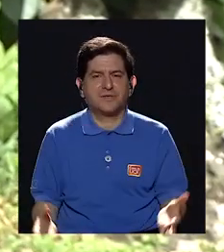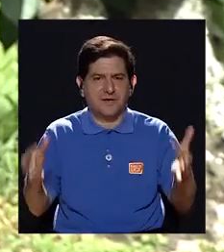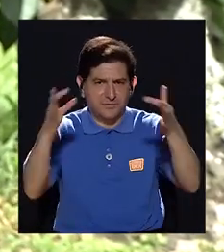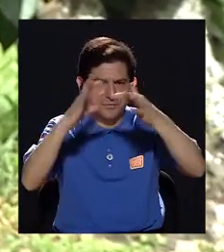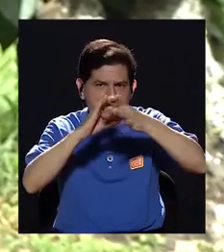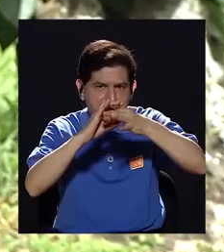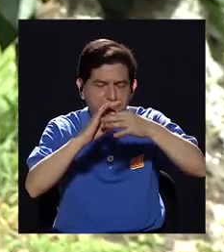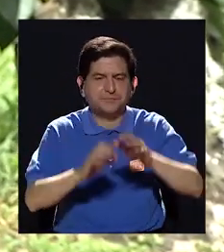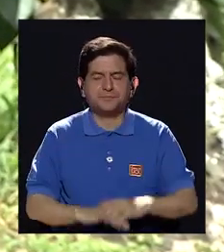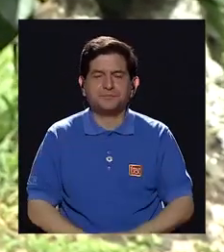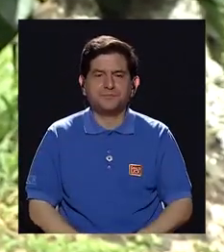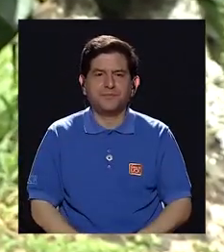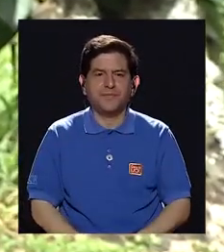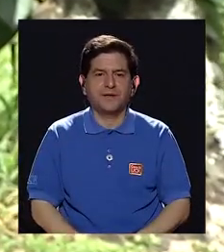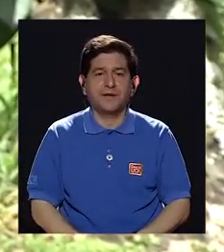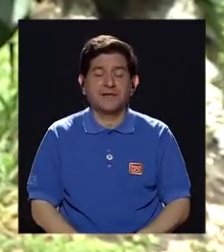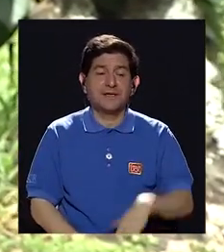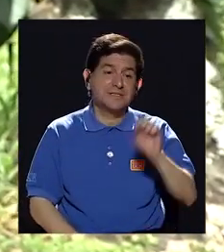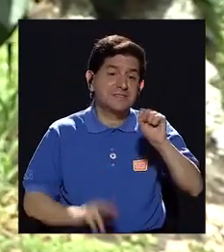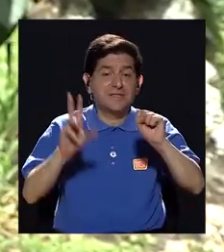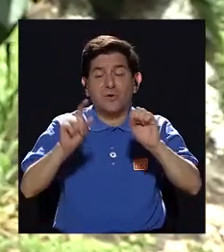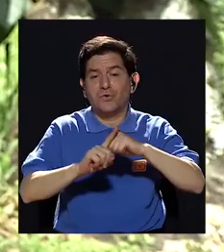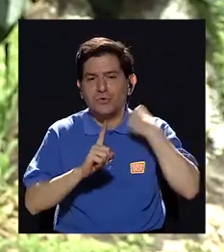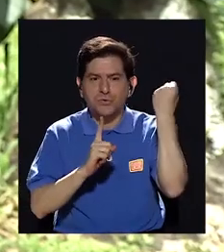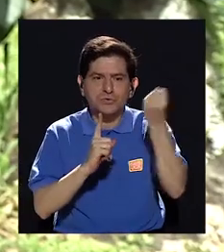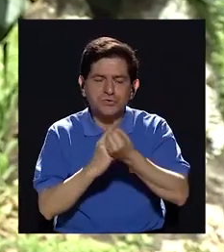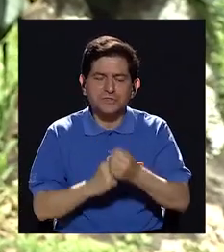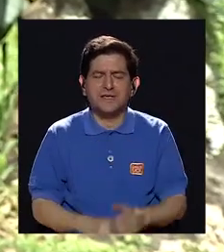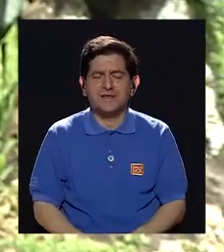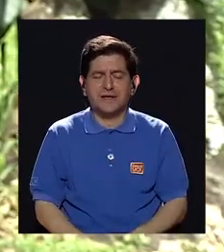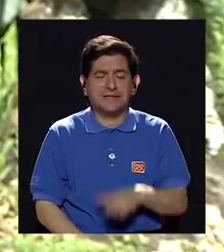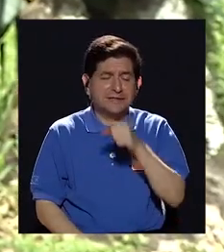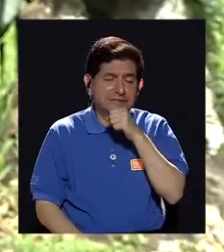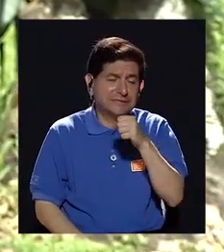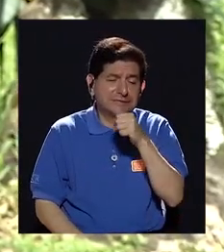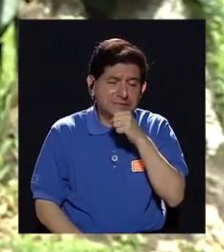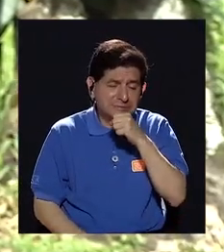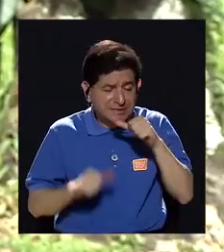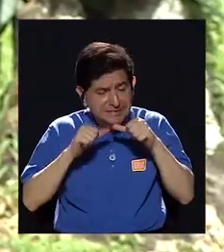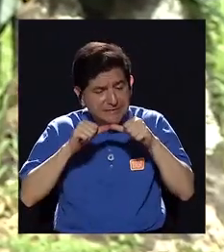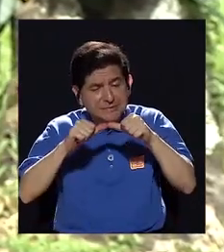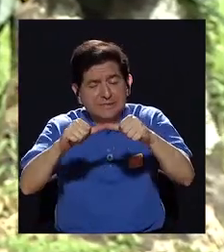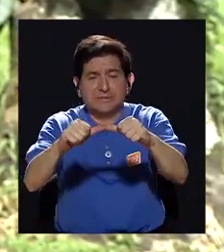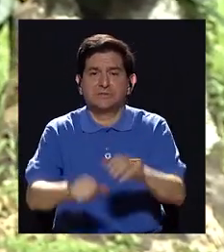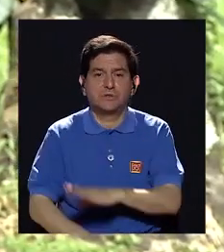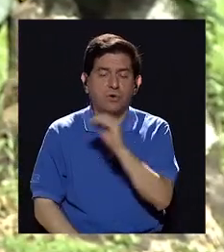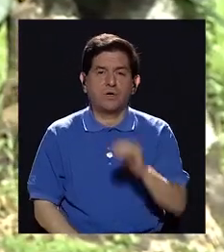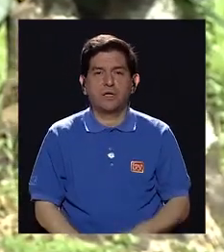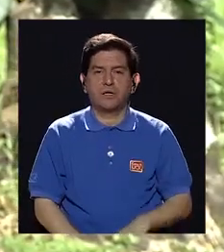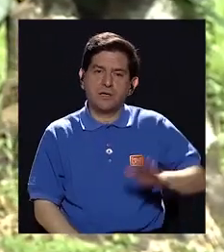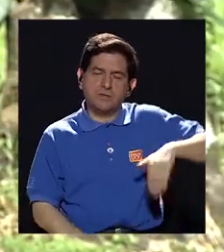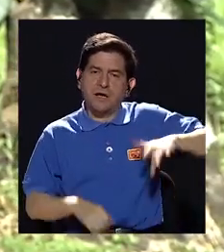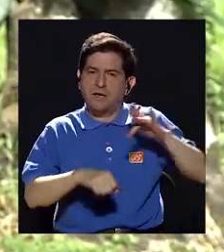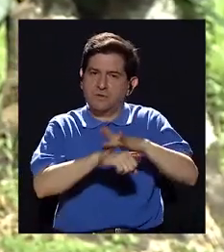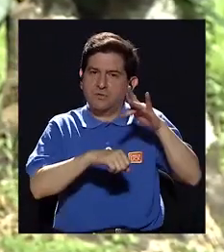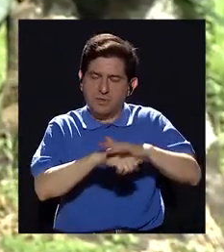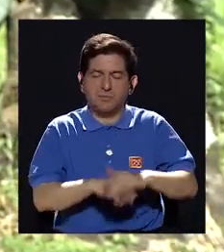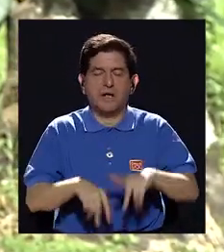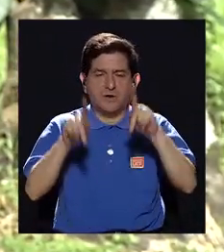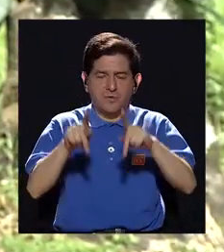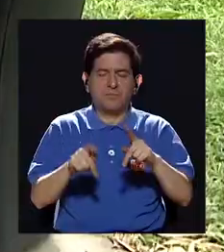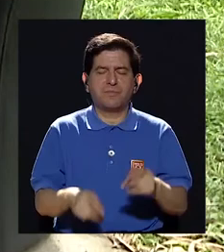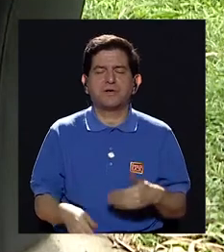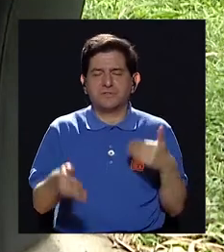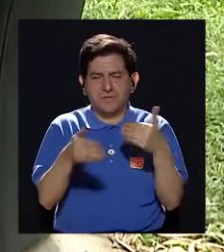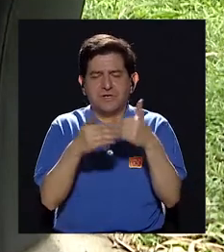suyo al respecto, ya que querramos o no, como sociedad, cada vez vamos envejeciendo más y querramos o no, vamos tarde o temprano a tener algún ser